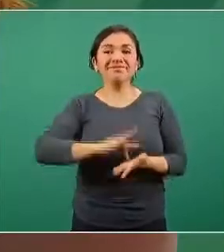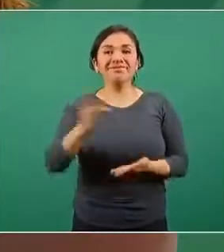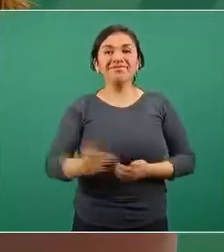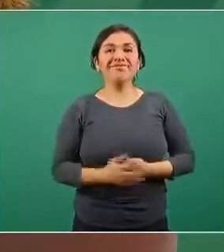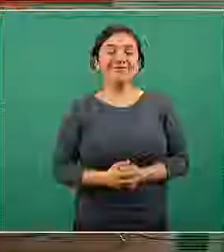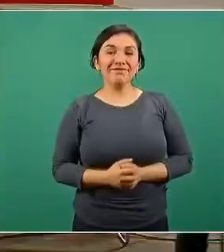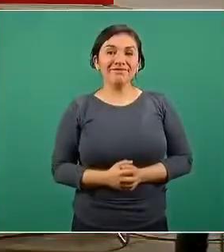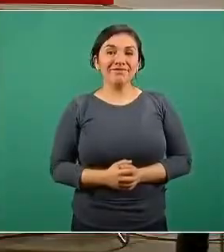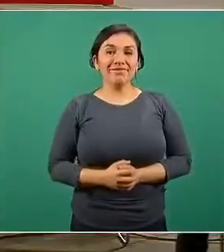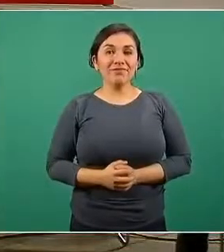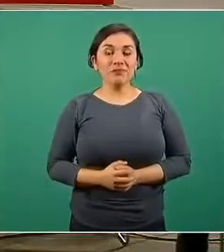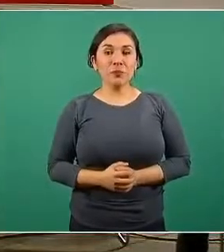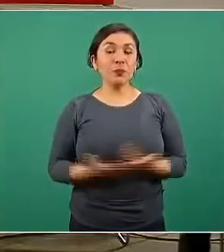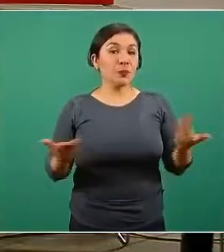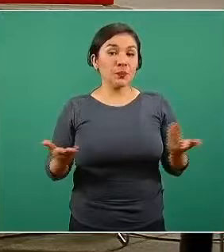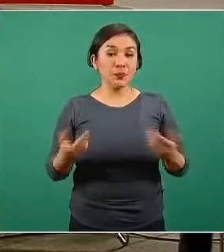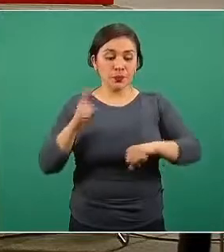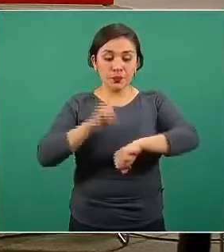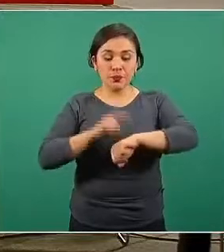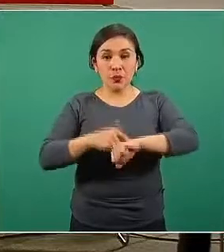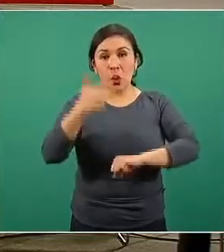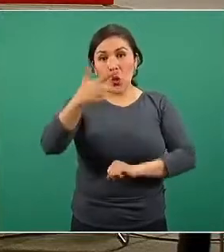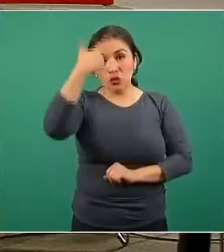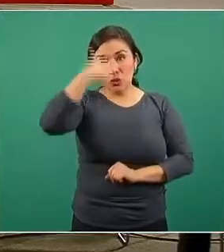Gracias. Pues siendo las